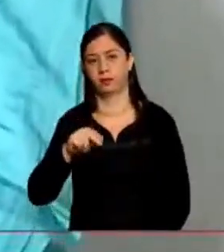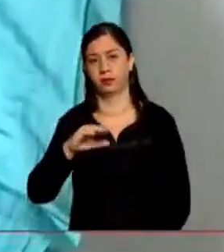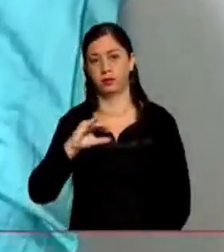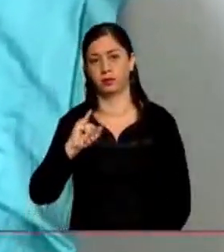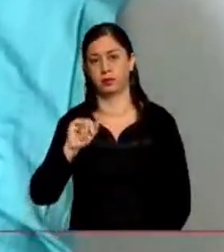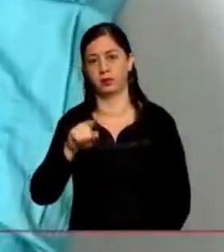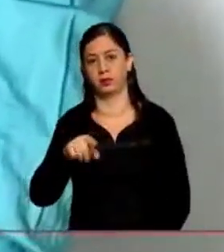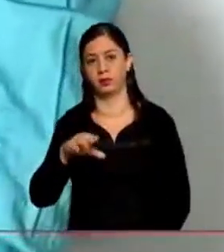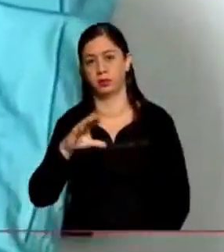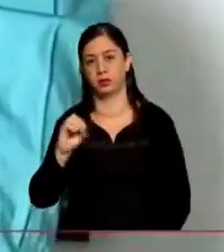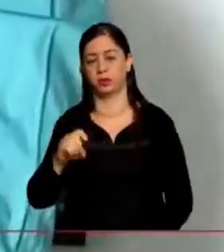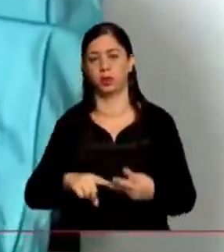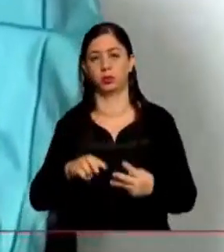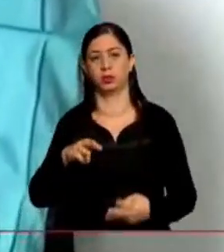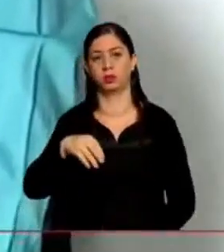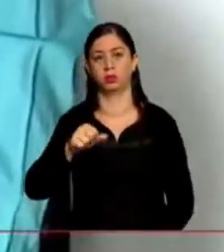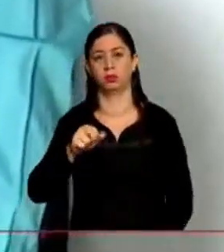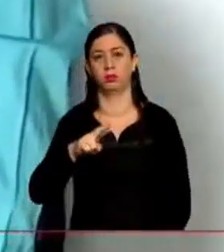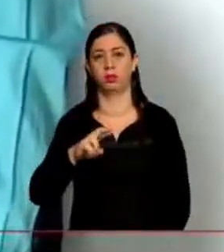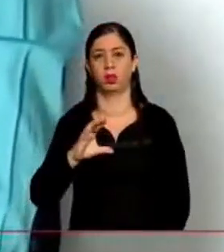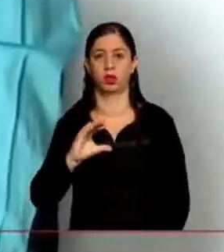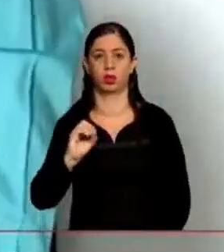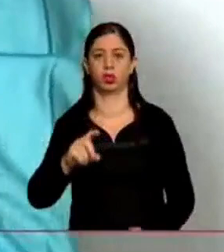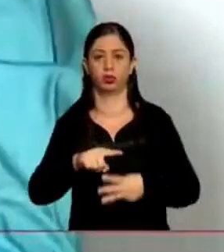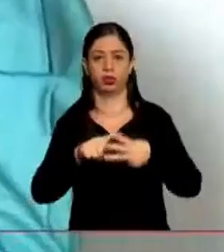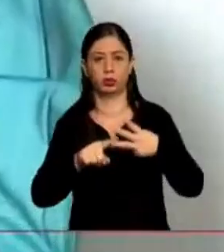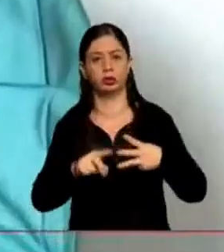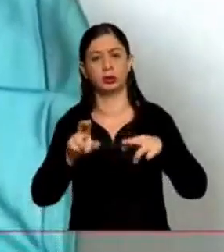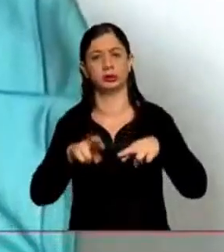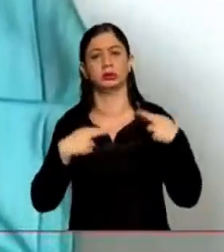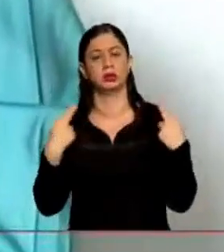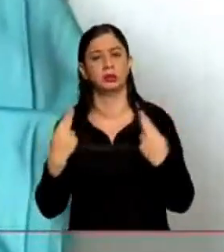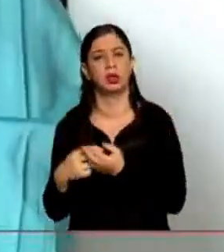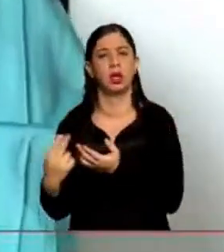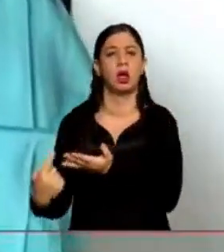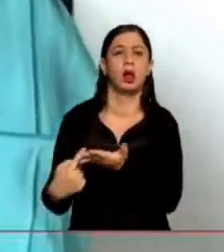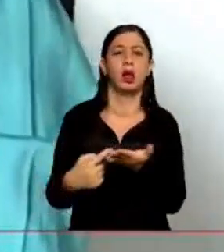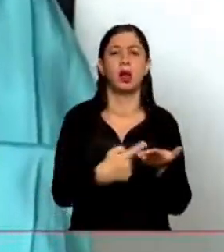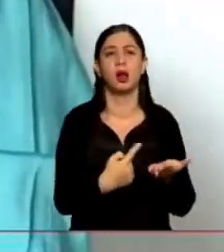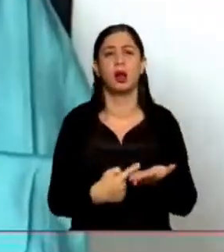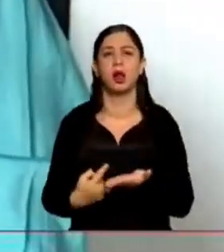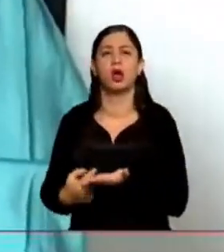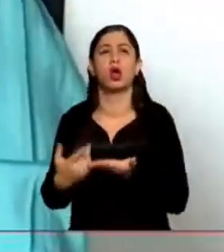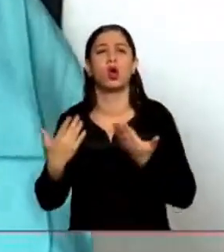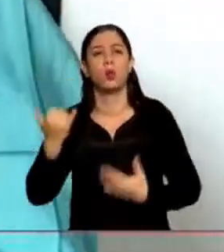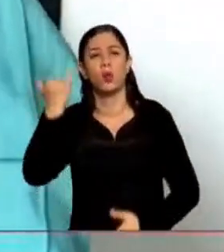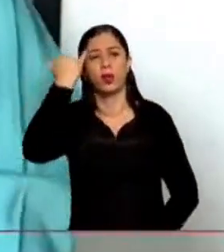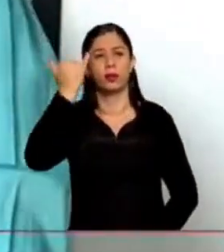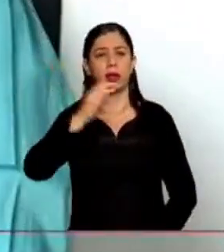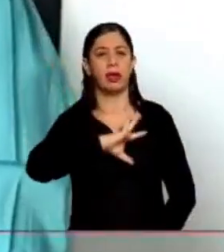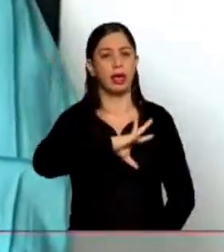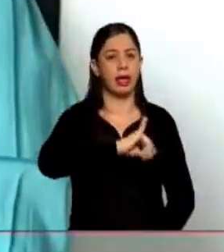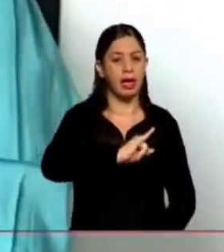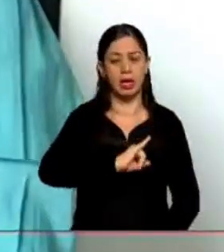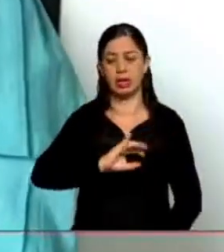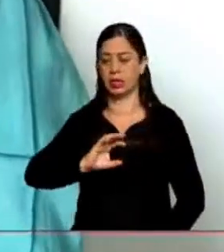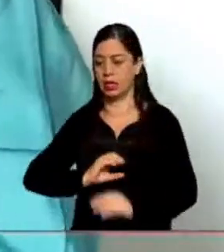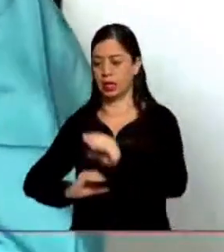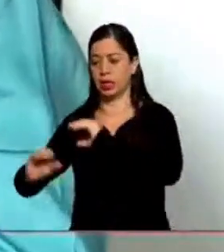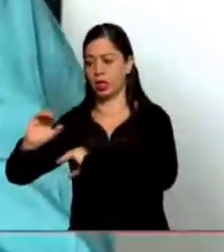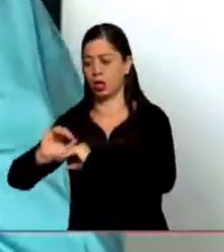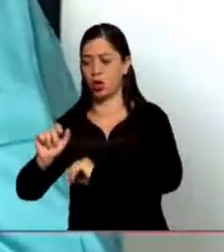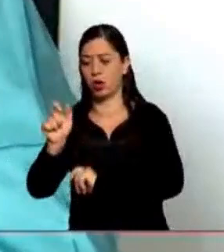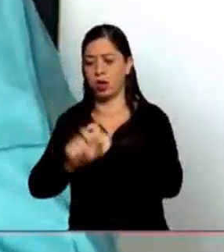el doctor Marco Antonio Sandoval, nos hemos reunido para organizar a la gente de Cali, a la gente del Cauca, y